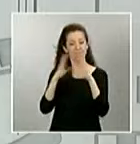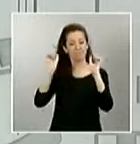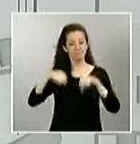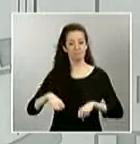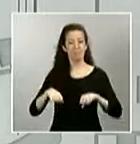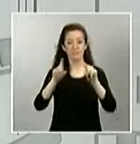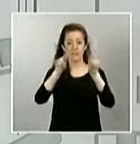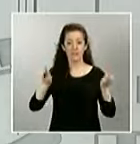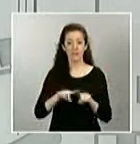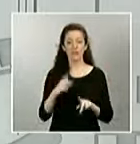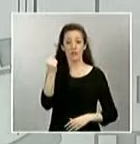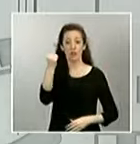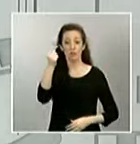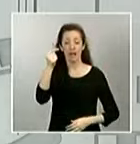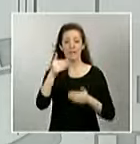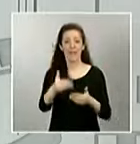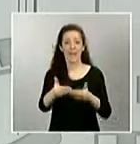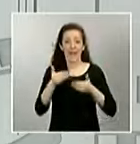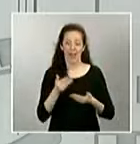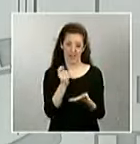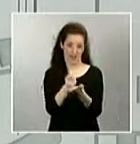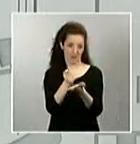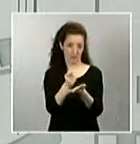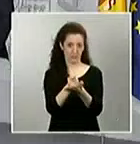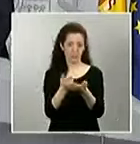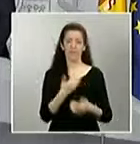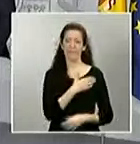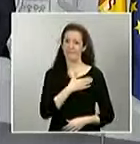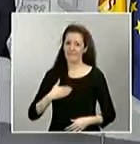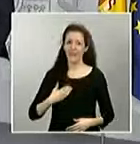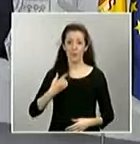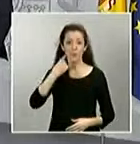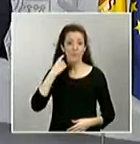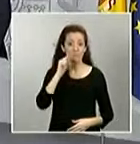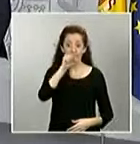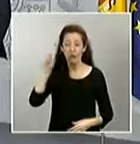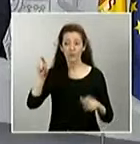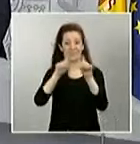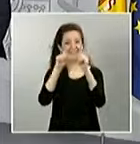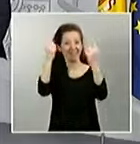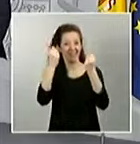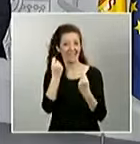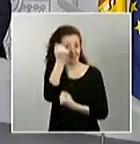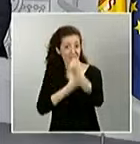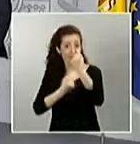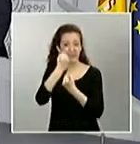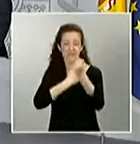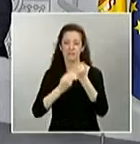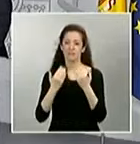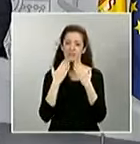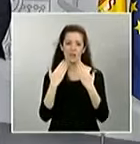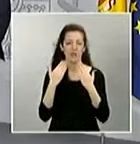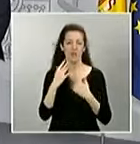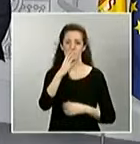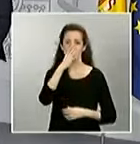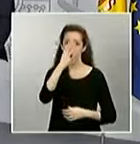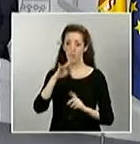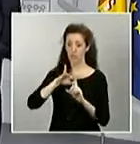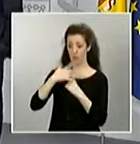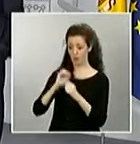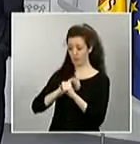financieras de este país que están contribuyendo y colaborando en esta situación de COVID-19 y serán las encargadas